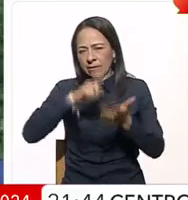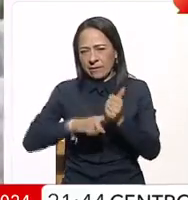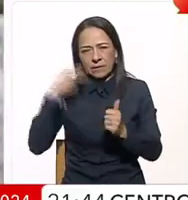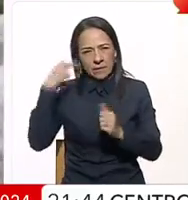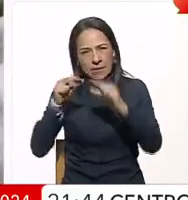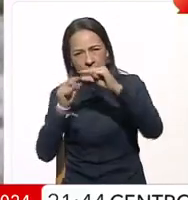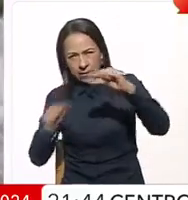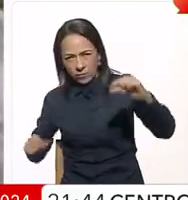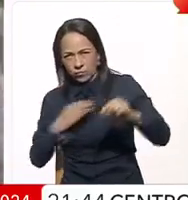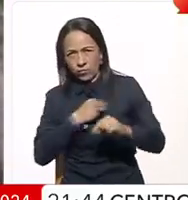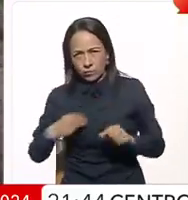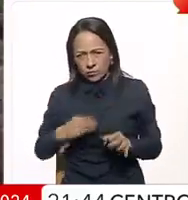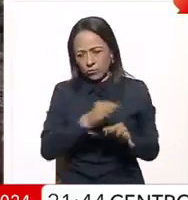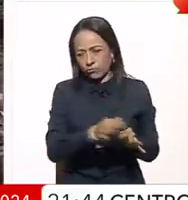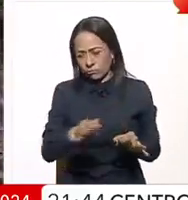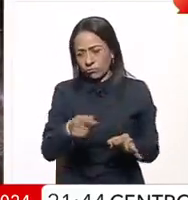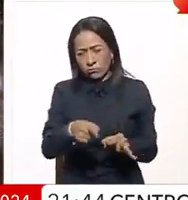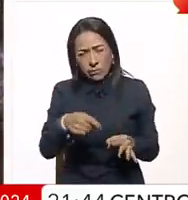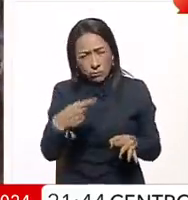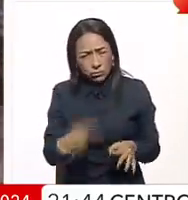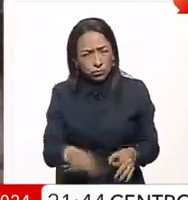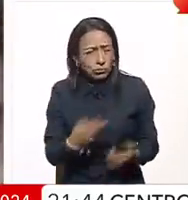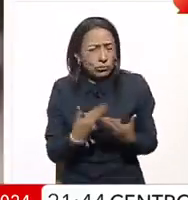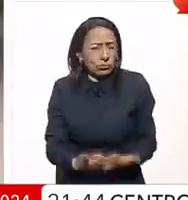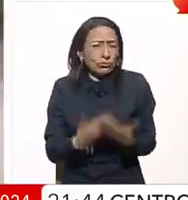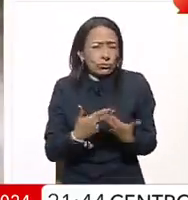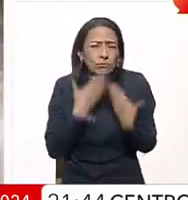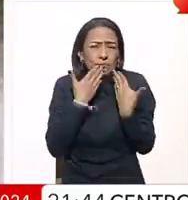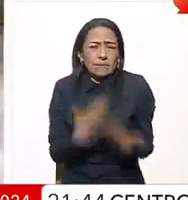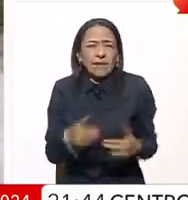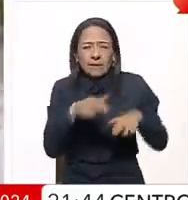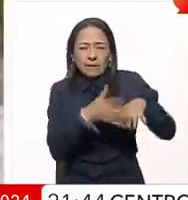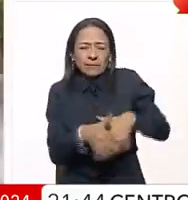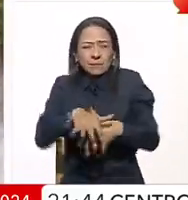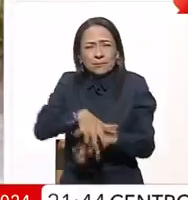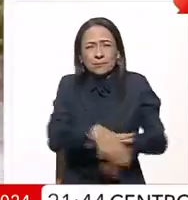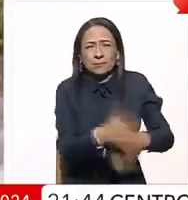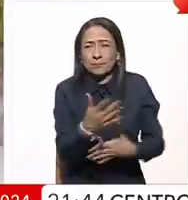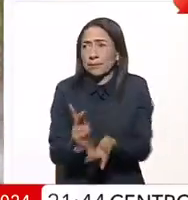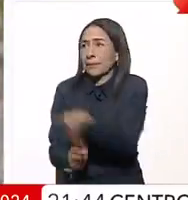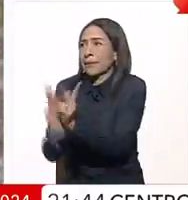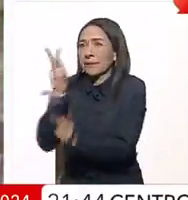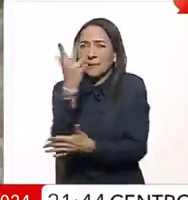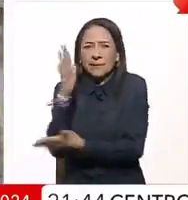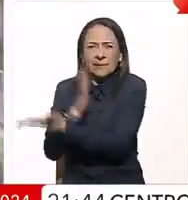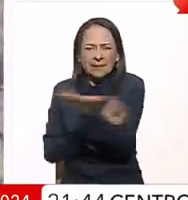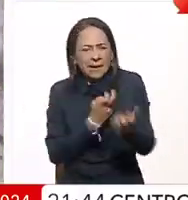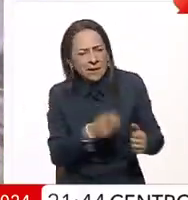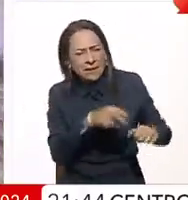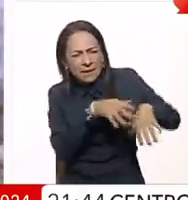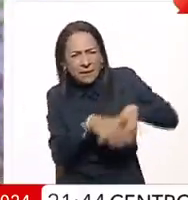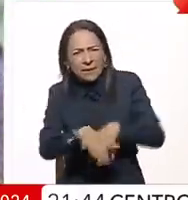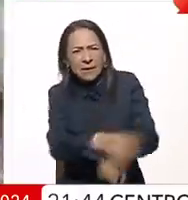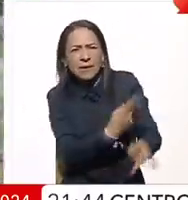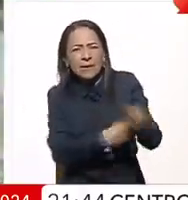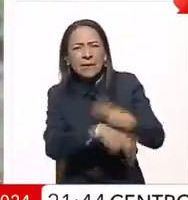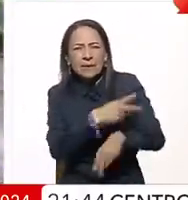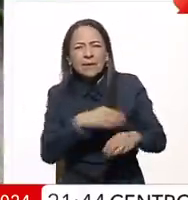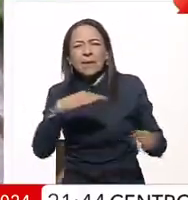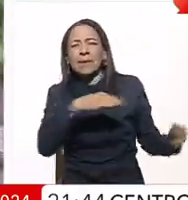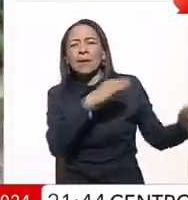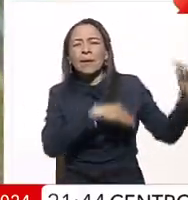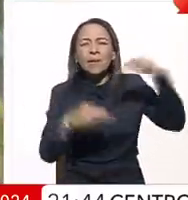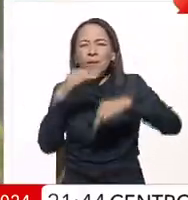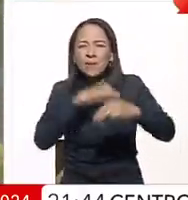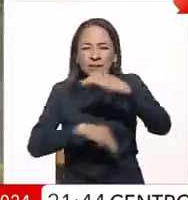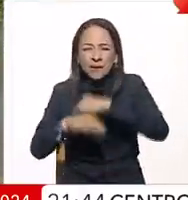Veracruz. Su riqueza biológica se encuentra en los acuíferos, cuyas recargas provienen principalmente de la Sierra Madre Oriental, la